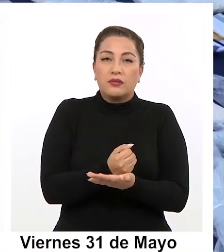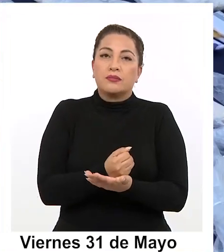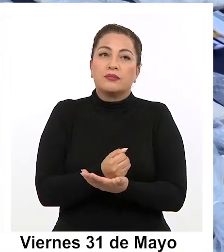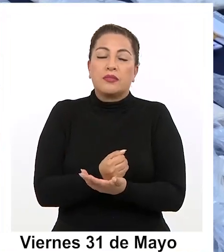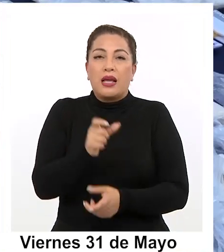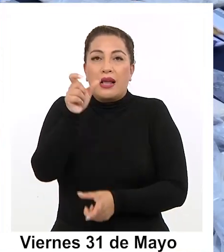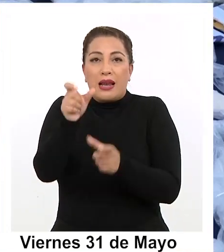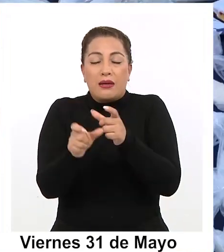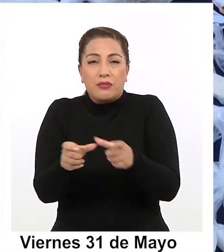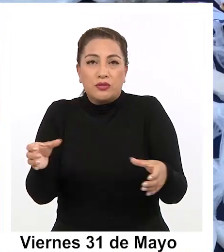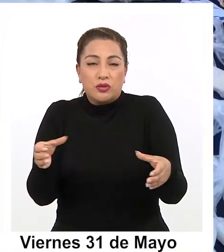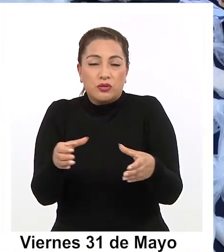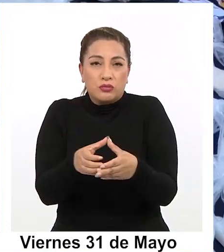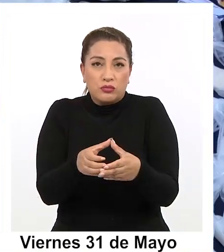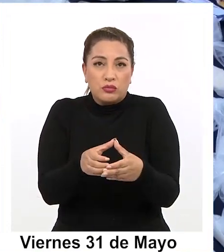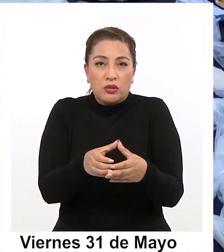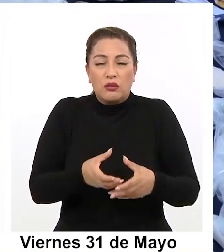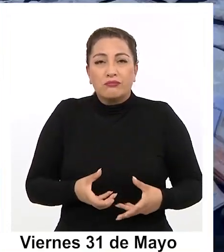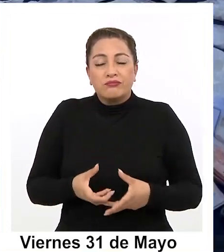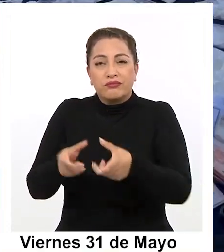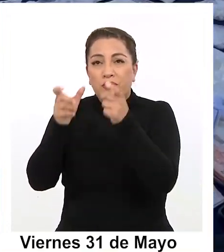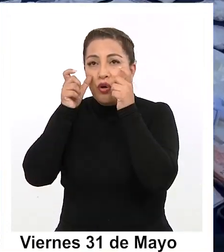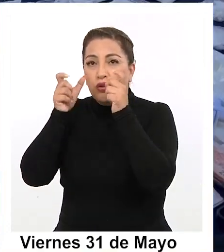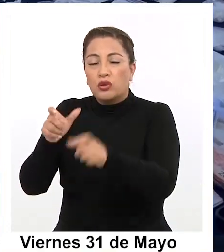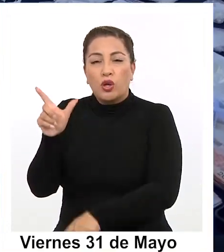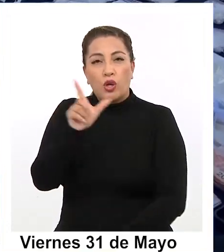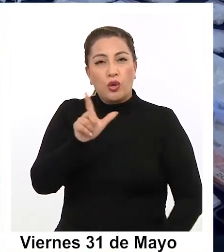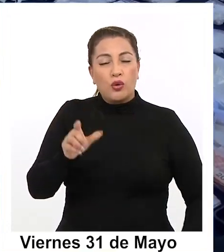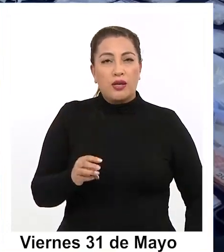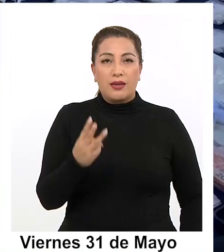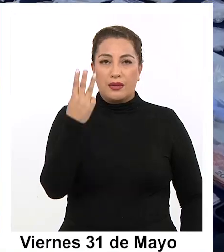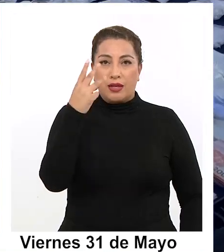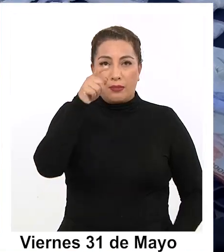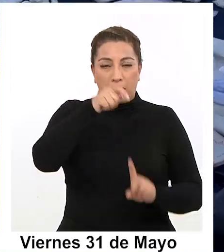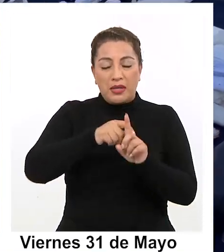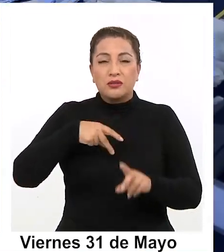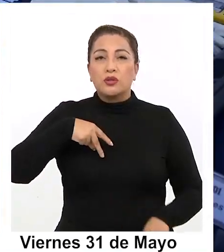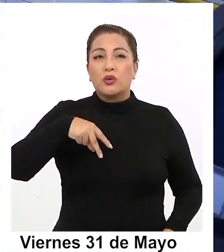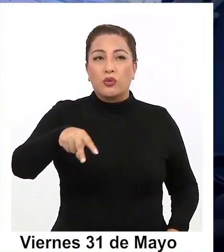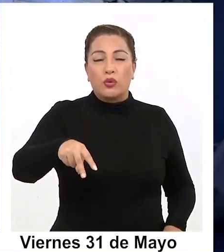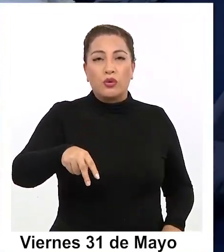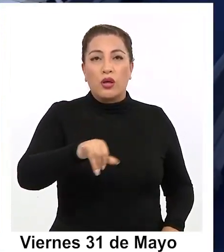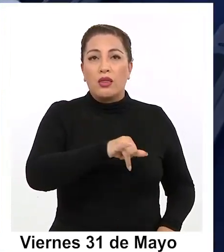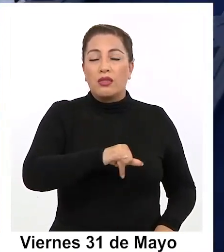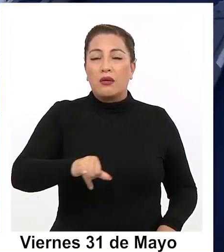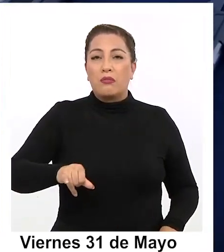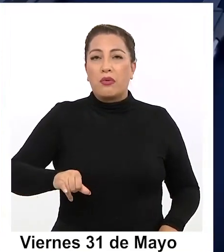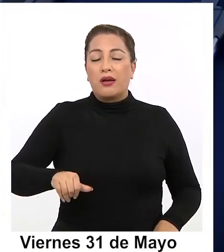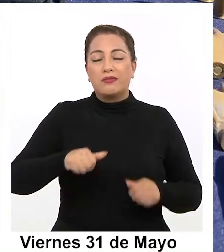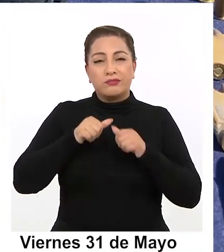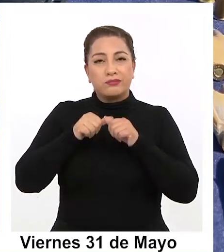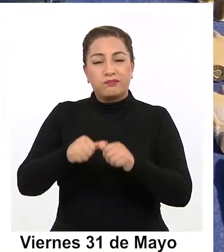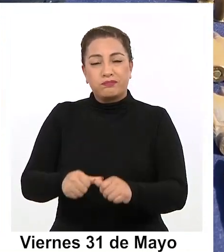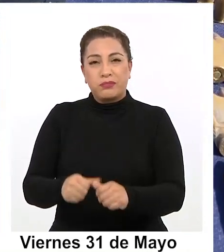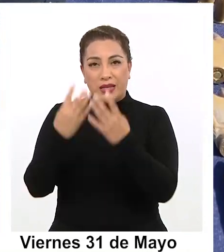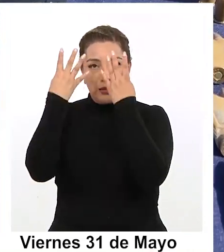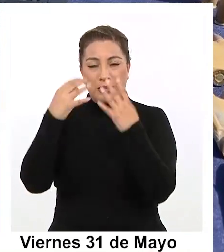los involucrados van a pasar a control el lunes 3 de junio luego de ampliarse la detención